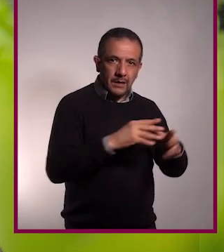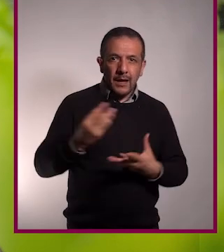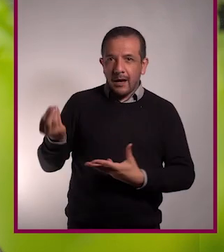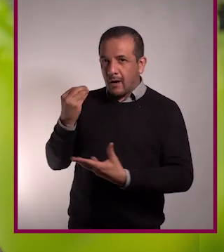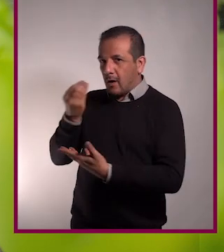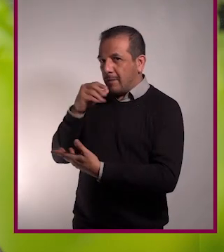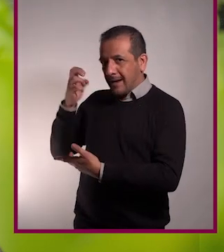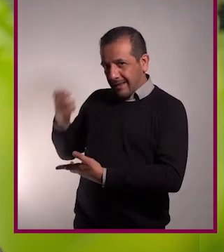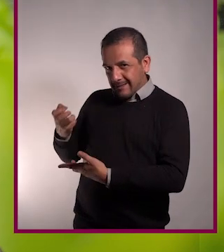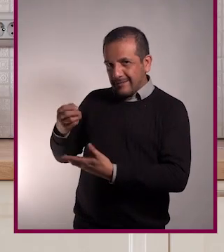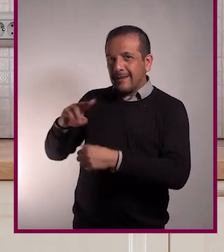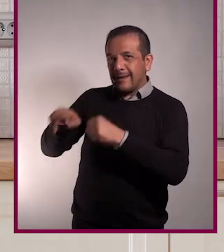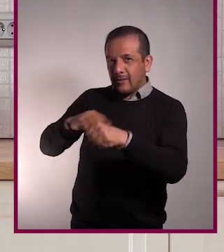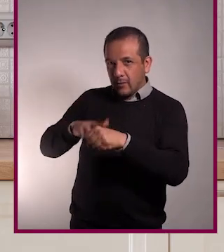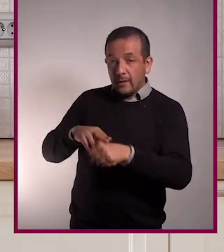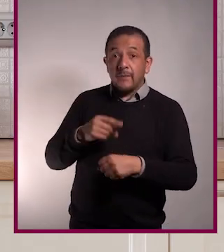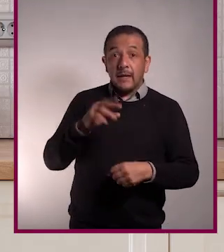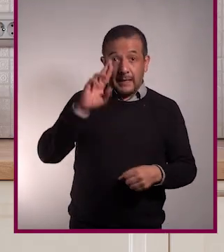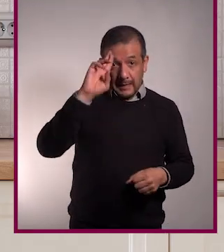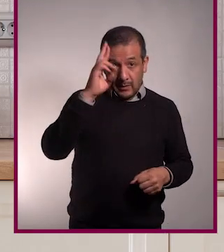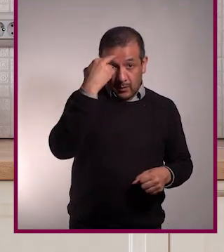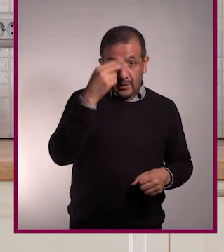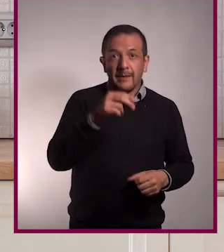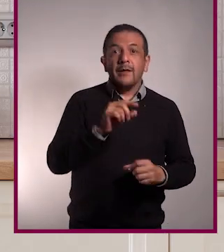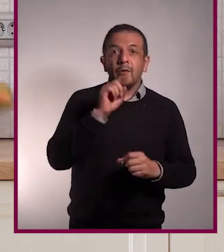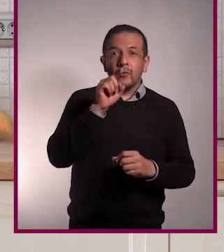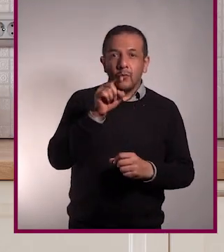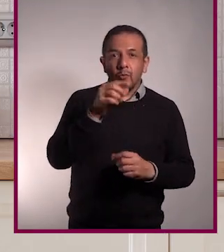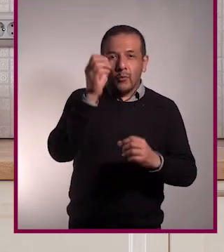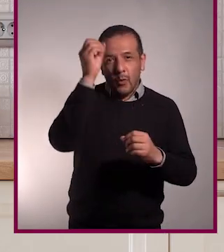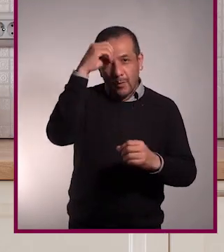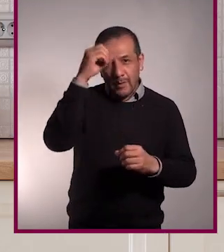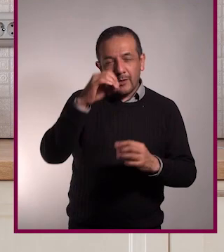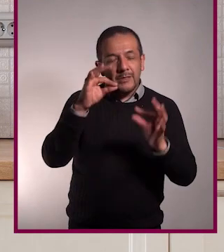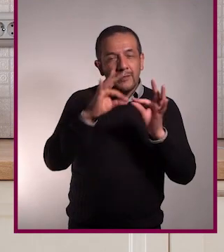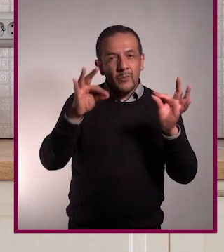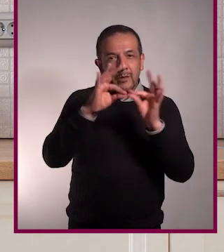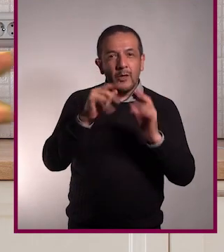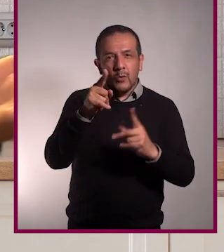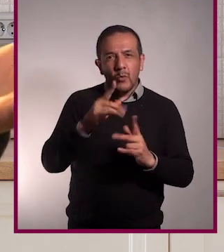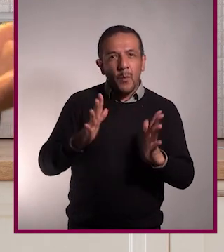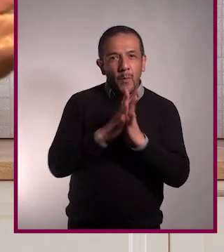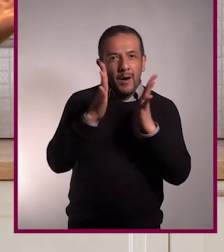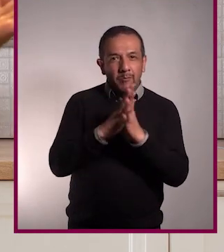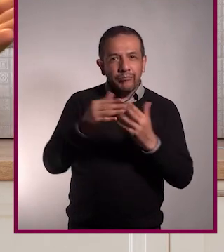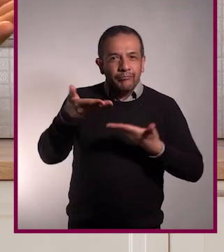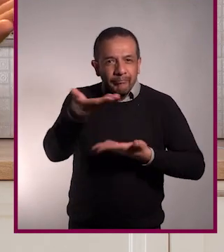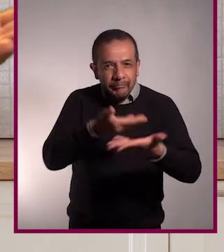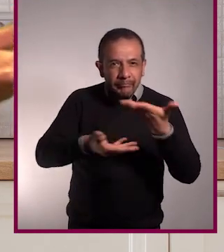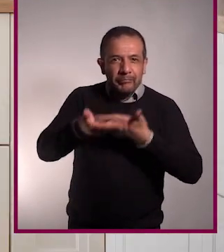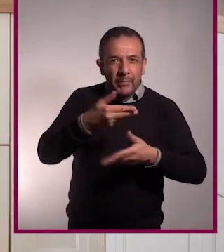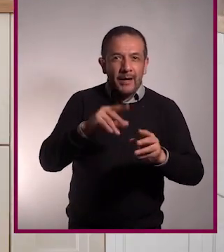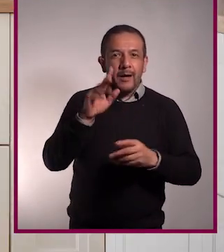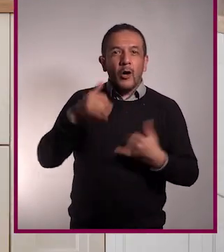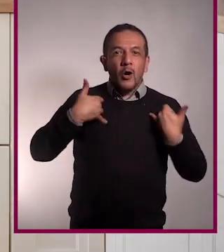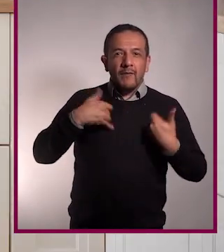ultraprocesados. Hasta pronto. No olvides que nos interesa escucharte y conocer tu opinión. Participa con Jóvenes